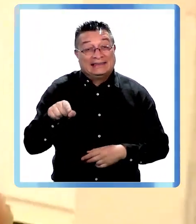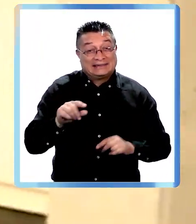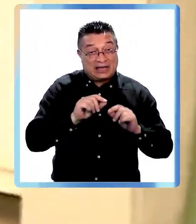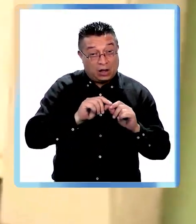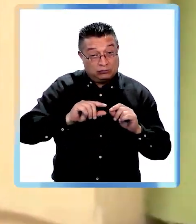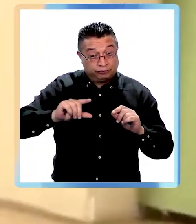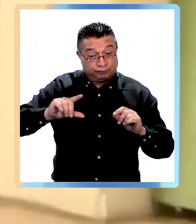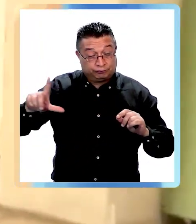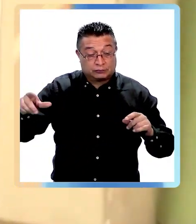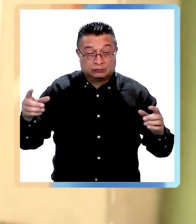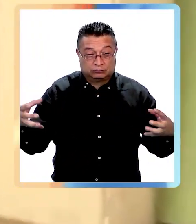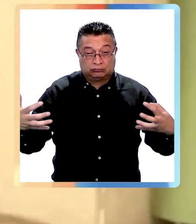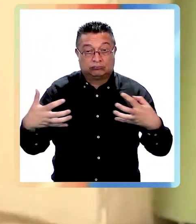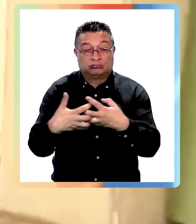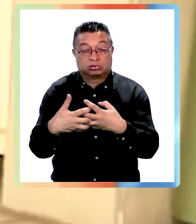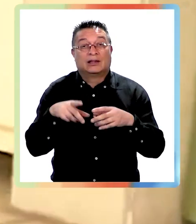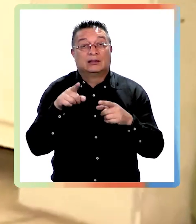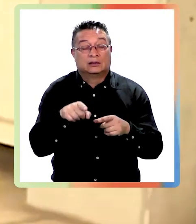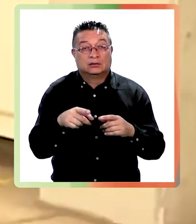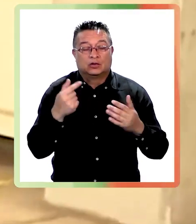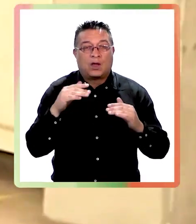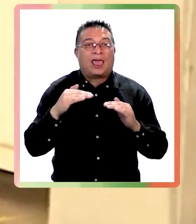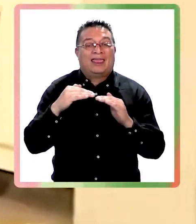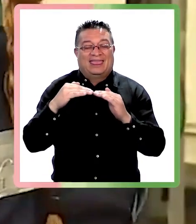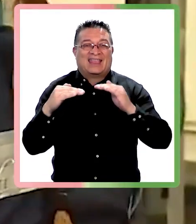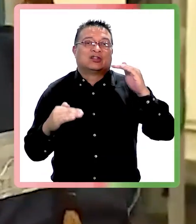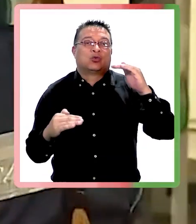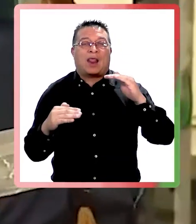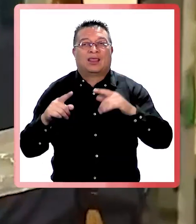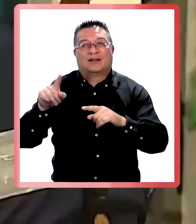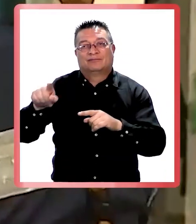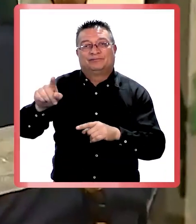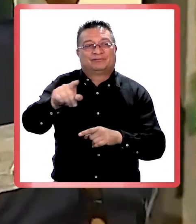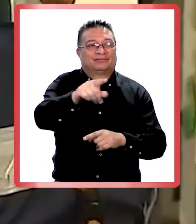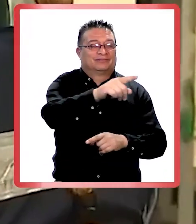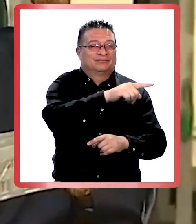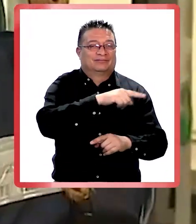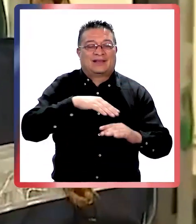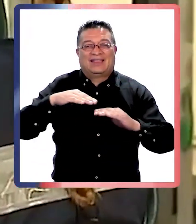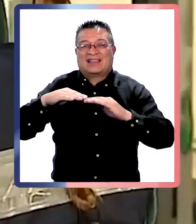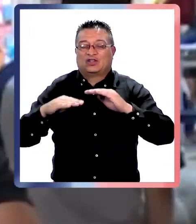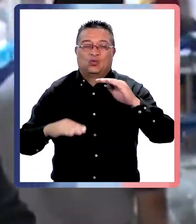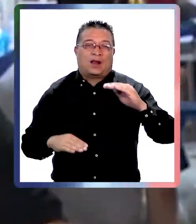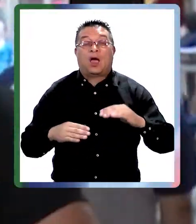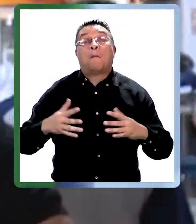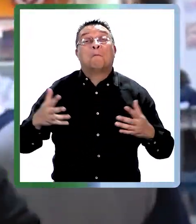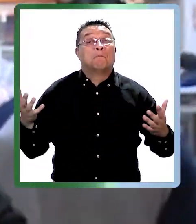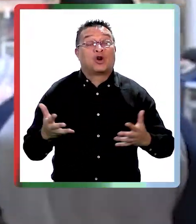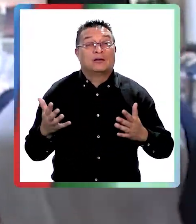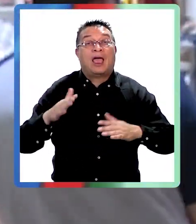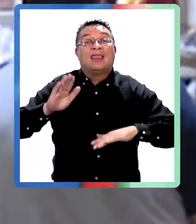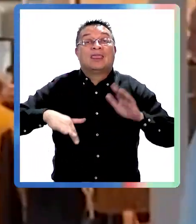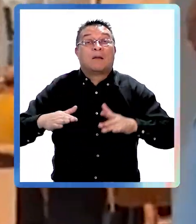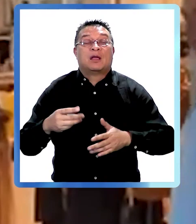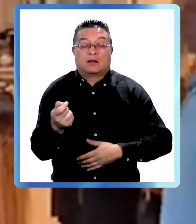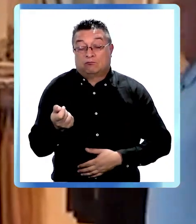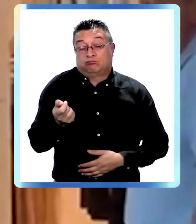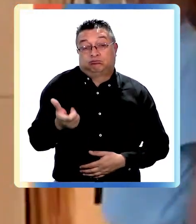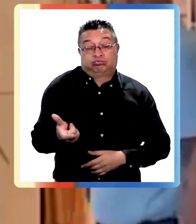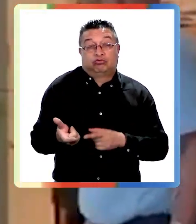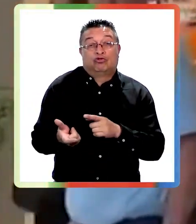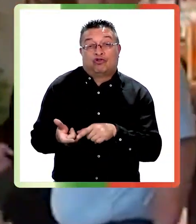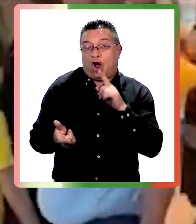ese aumento es totalmente desigual en el territorio, ¿ya? Y es desigual porque depende de